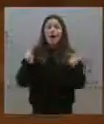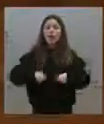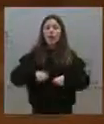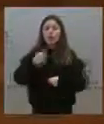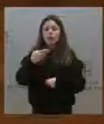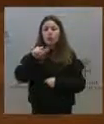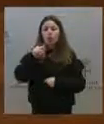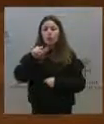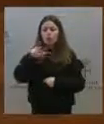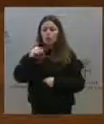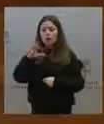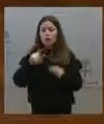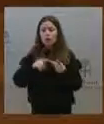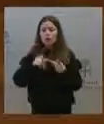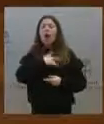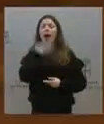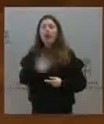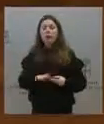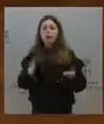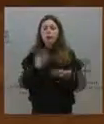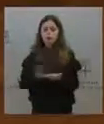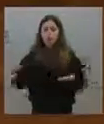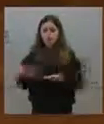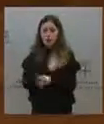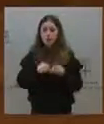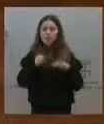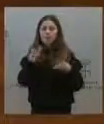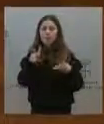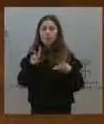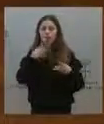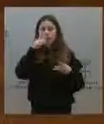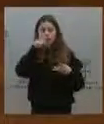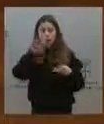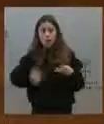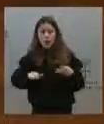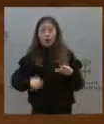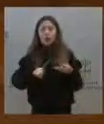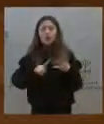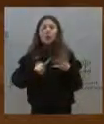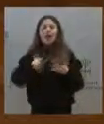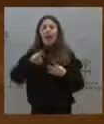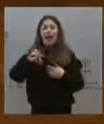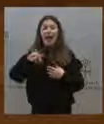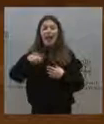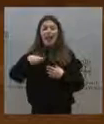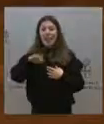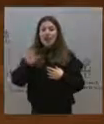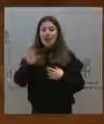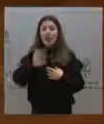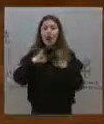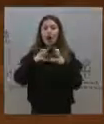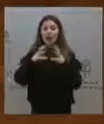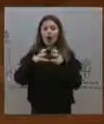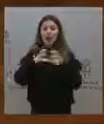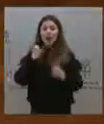cuando los derechos de los menores en Baleares, Canet de Mar o Granada son triturados por el extremismo feminista, el nacionalismo o por el